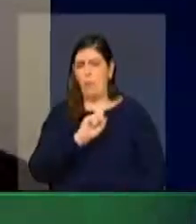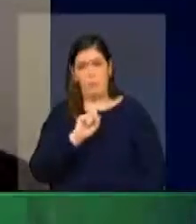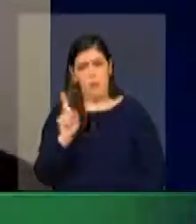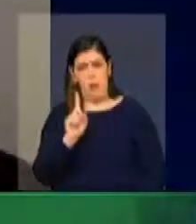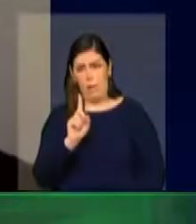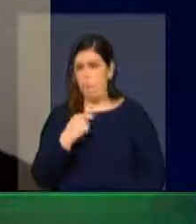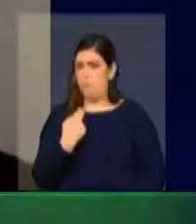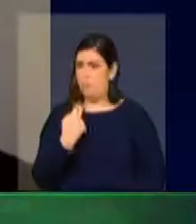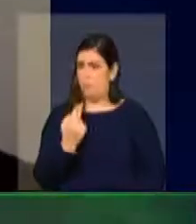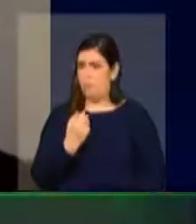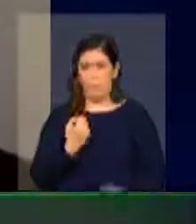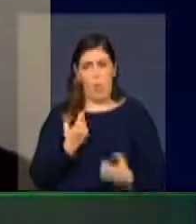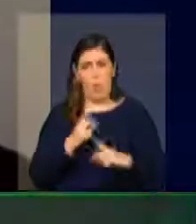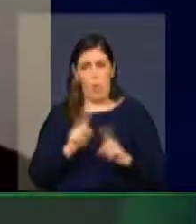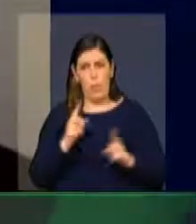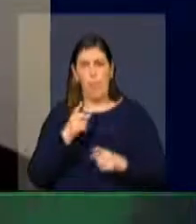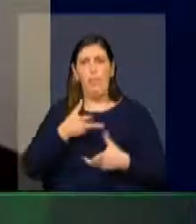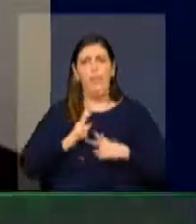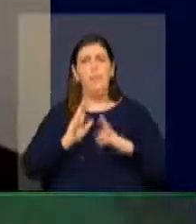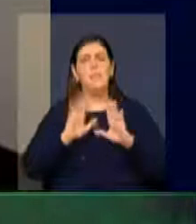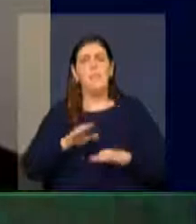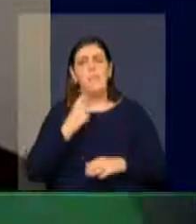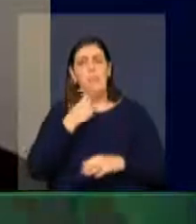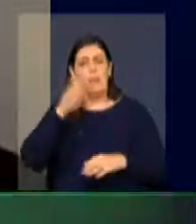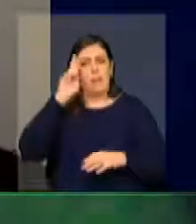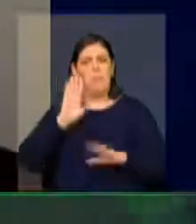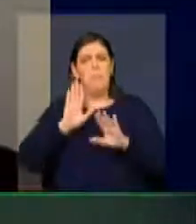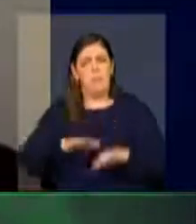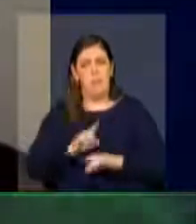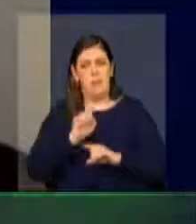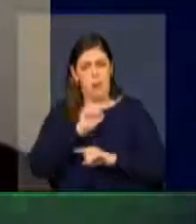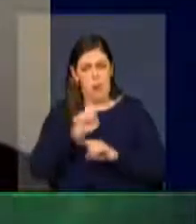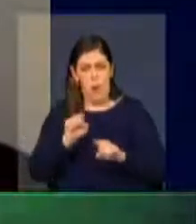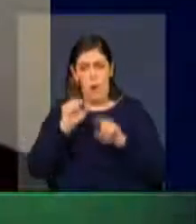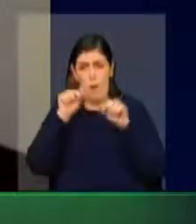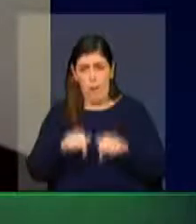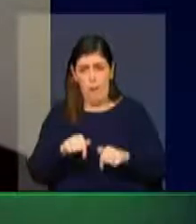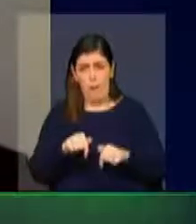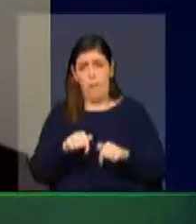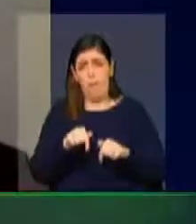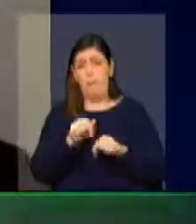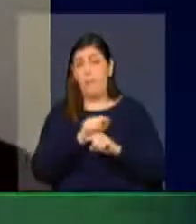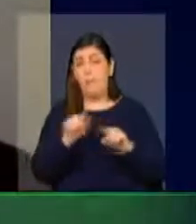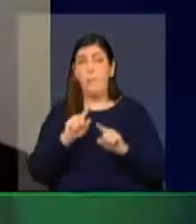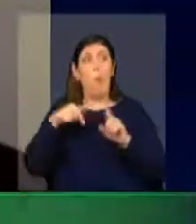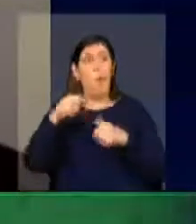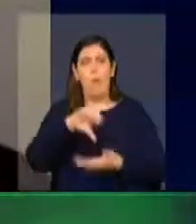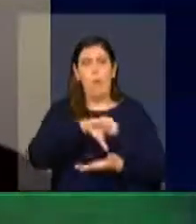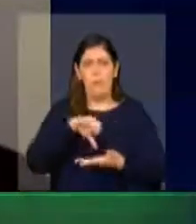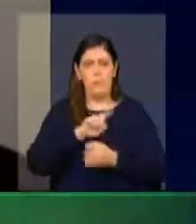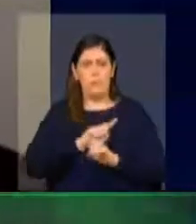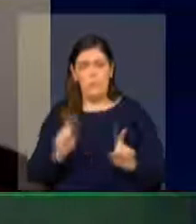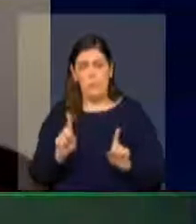embajador de Nicaragua una descalificación de esa naturaleza. No se lo permito en este territorio y en ningún otro